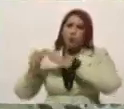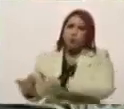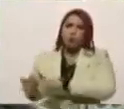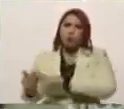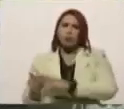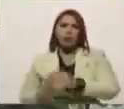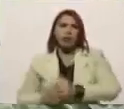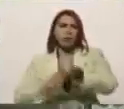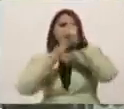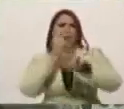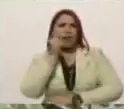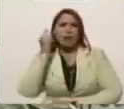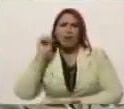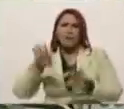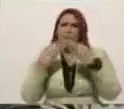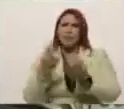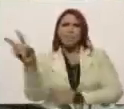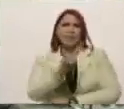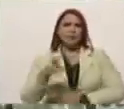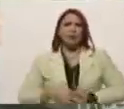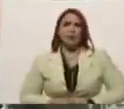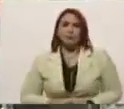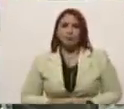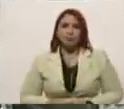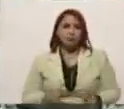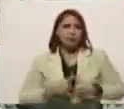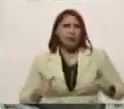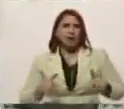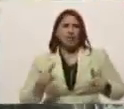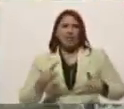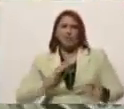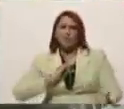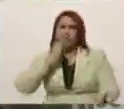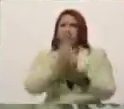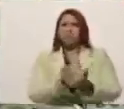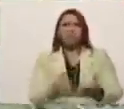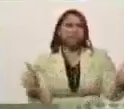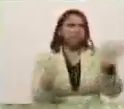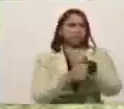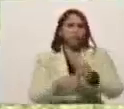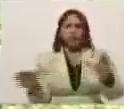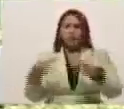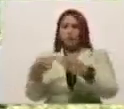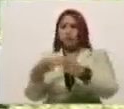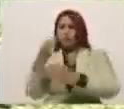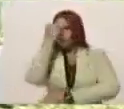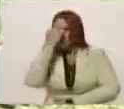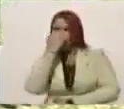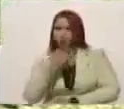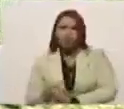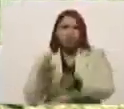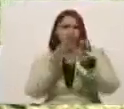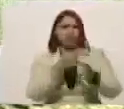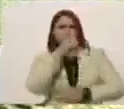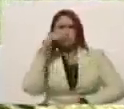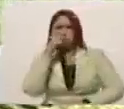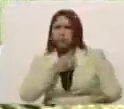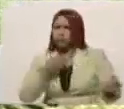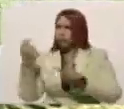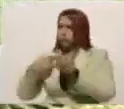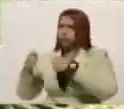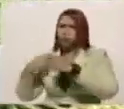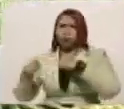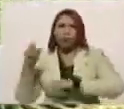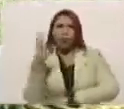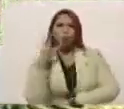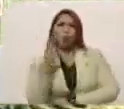los líderes, de la familia venezolana, para identificar a estos grupos terroristas armados, narcotraficantes